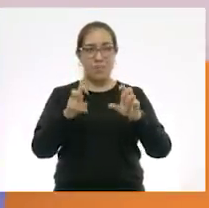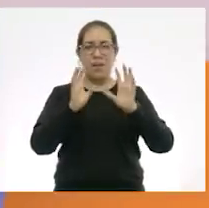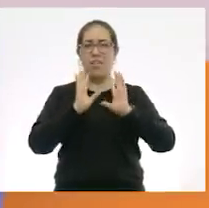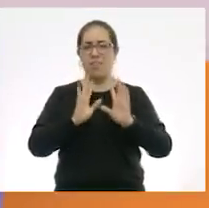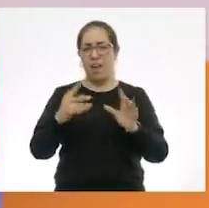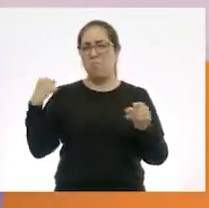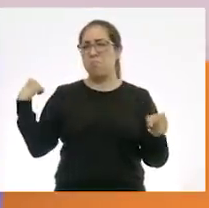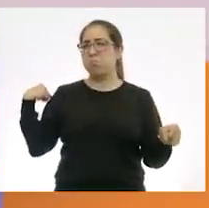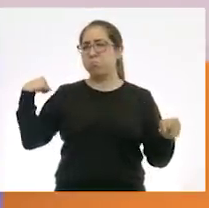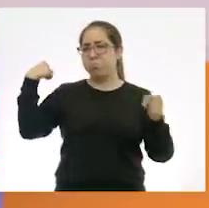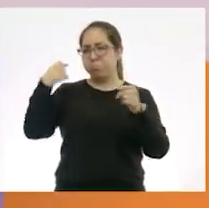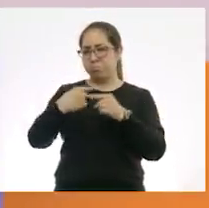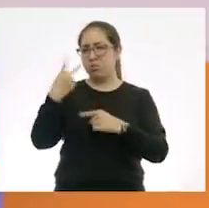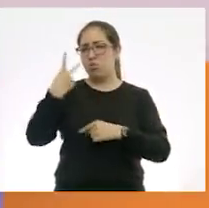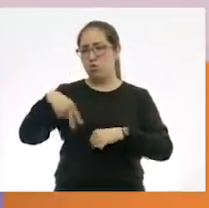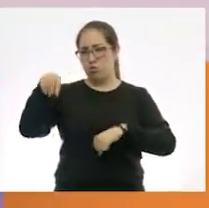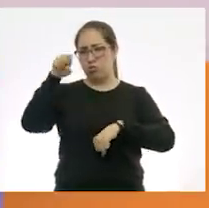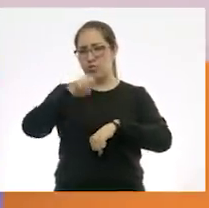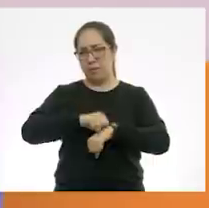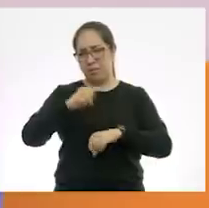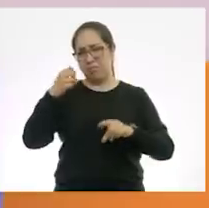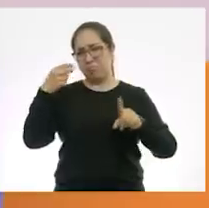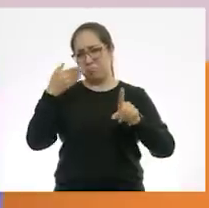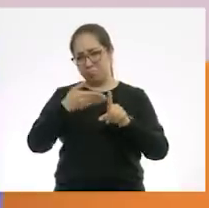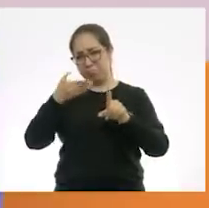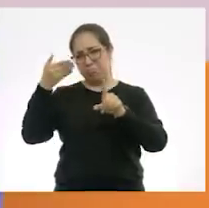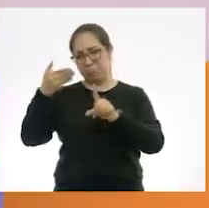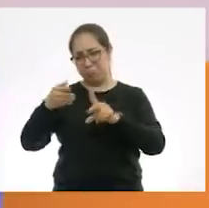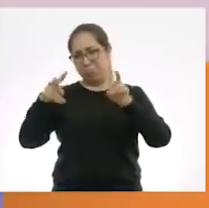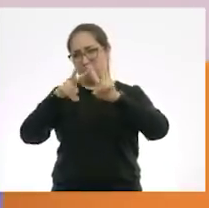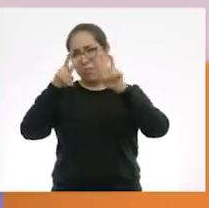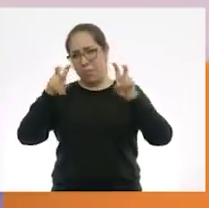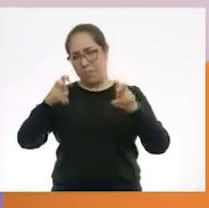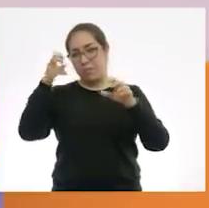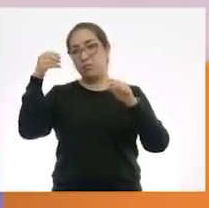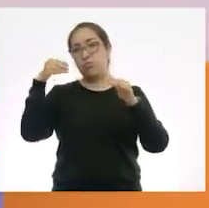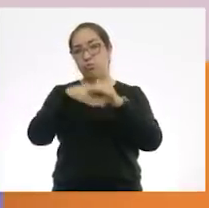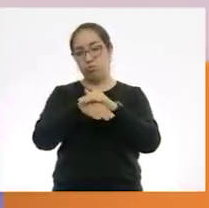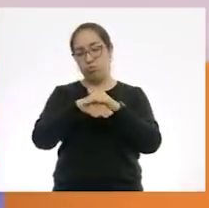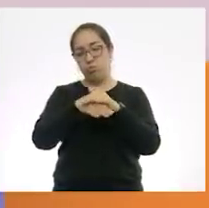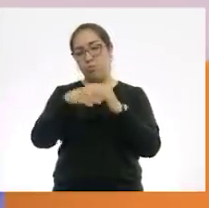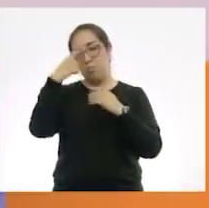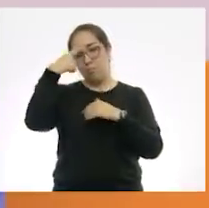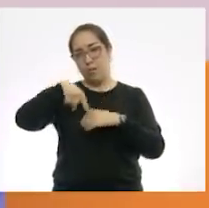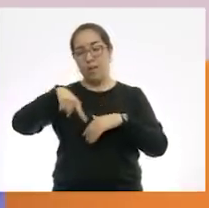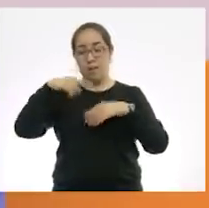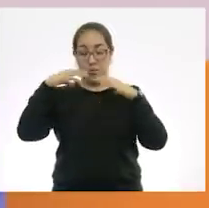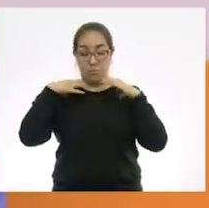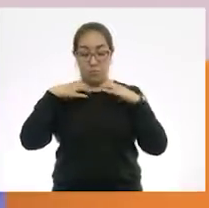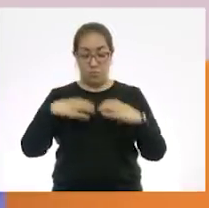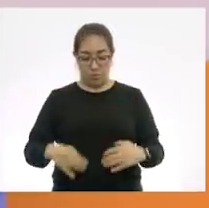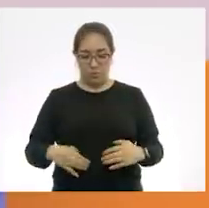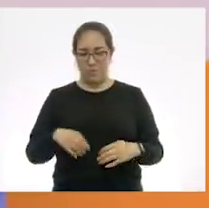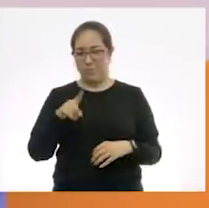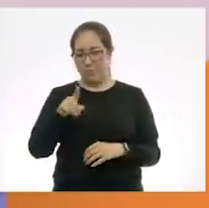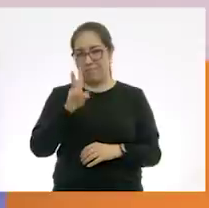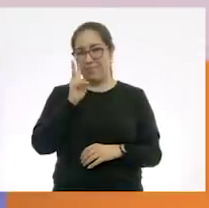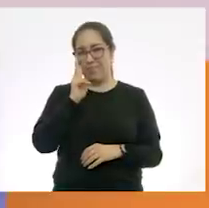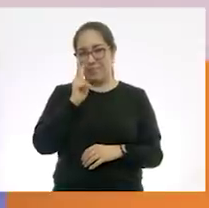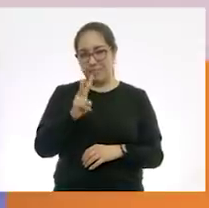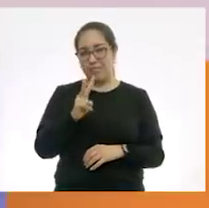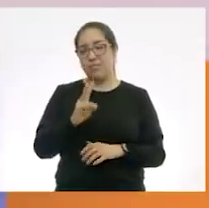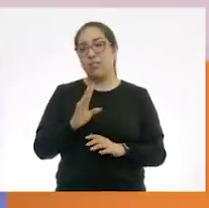sistemas a lo largo de estas dos semanas. Sí. Y como lo vimos al principio, necesitamos energía para hacer